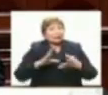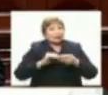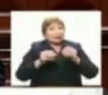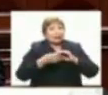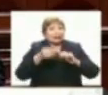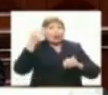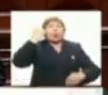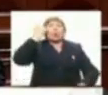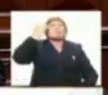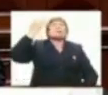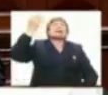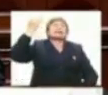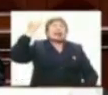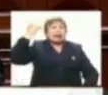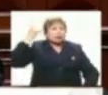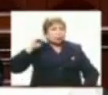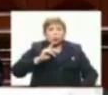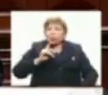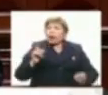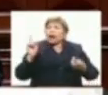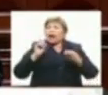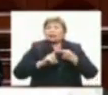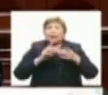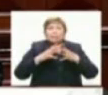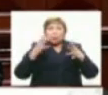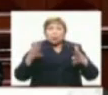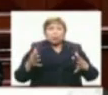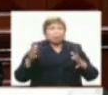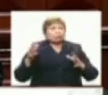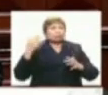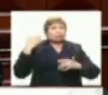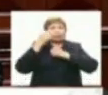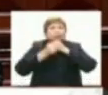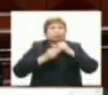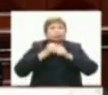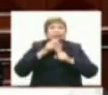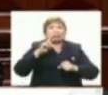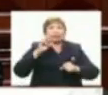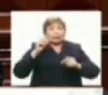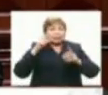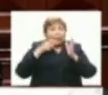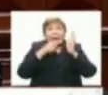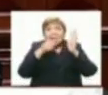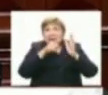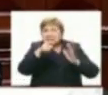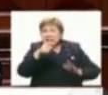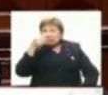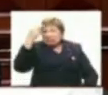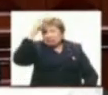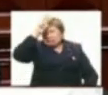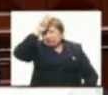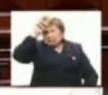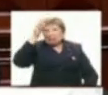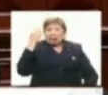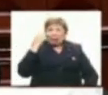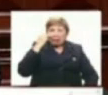historias de un pasado remoto, hasta muy avanzado el siglo XX, quienes eran señalados como indios,